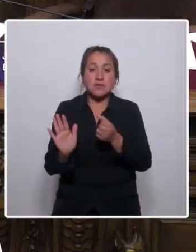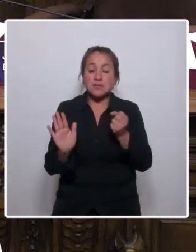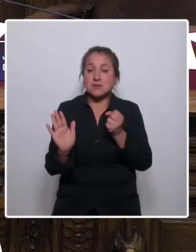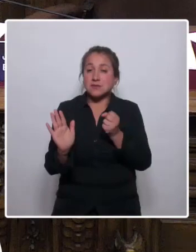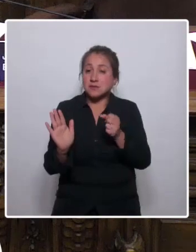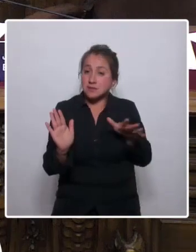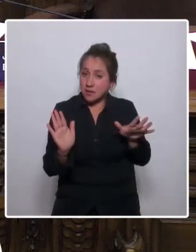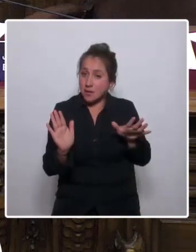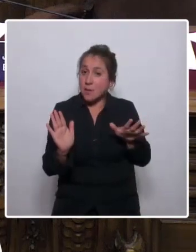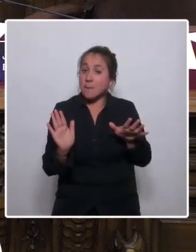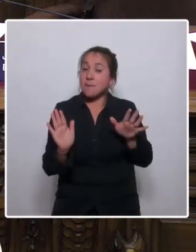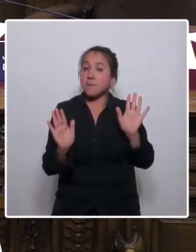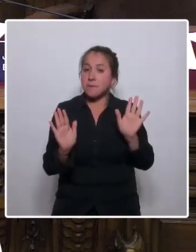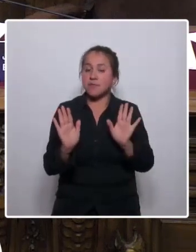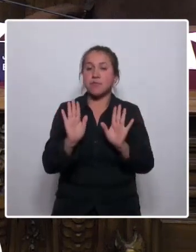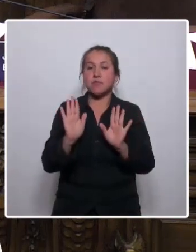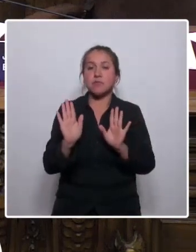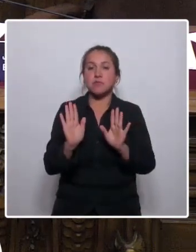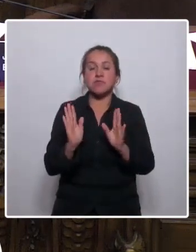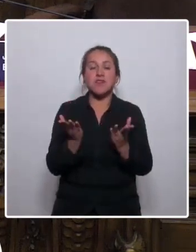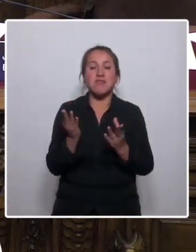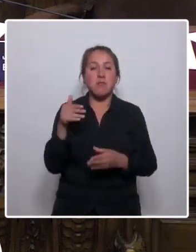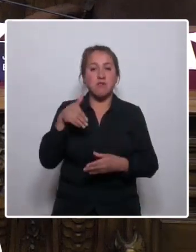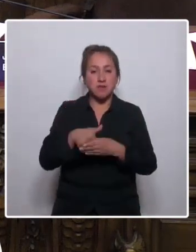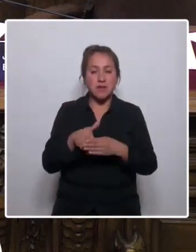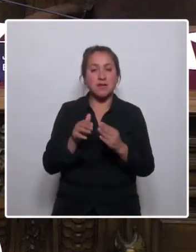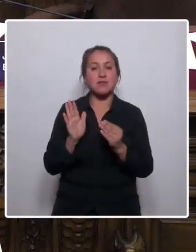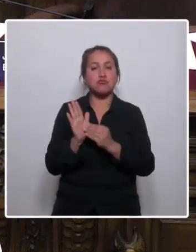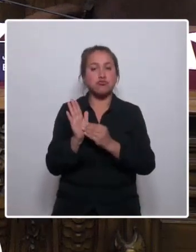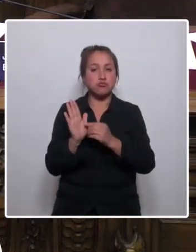Entonces, lo que vamos a votar es la enmienda.